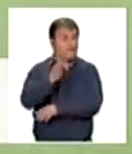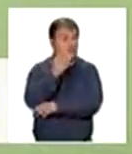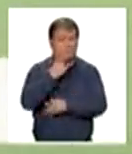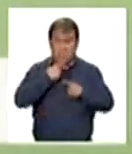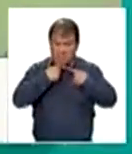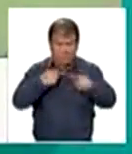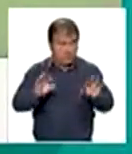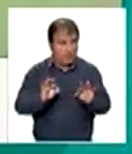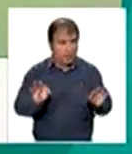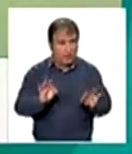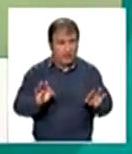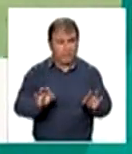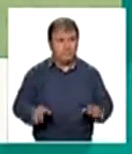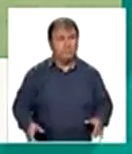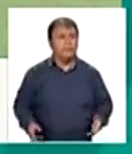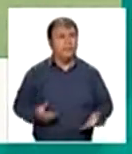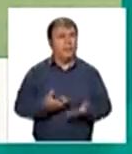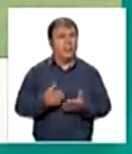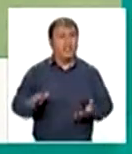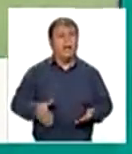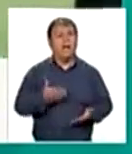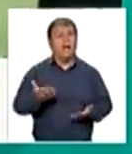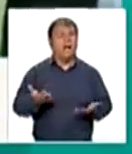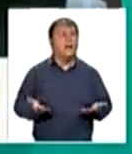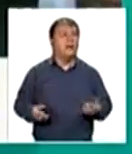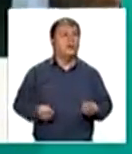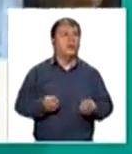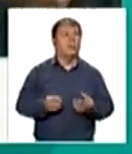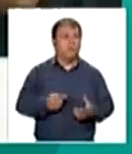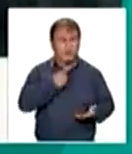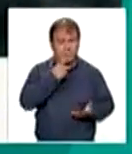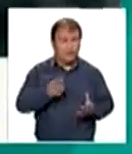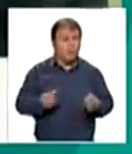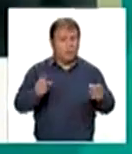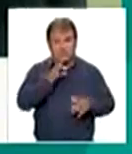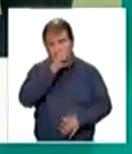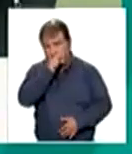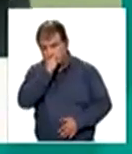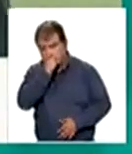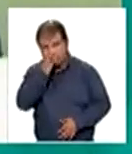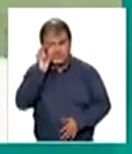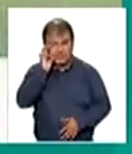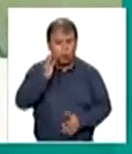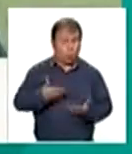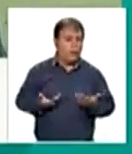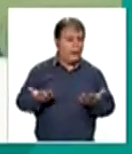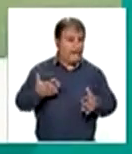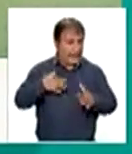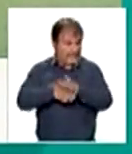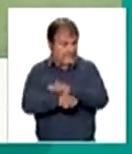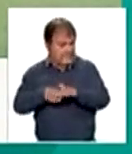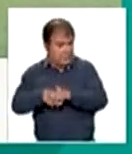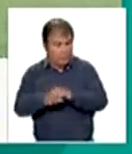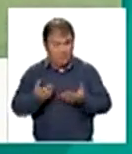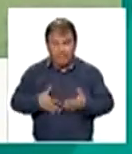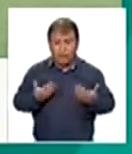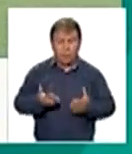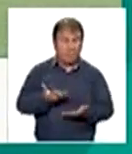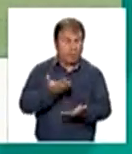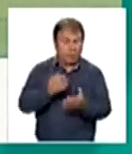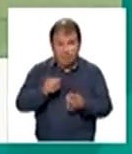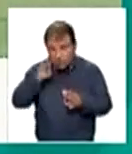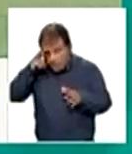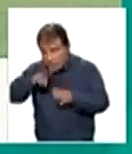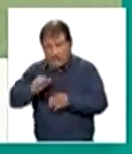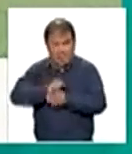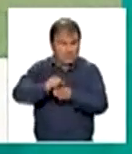no se ha comunicado, no se ha pronunciado al respecto. Existe, como señalaba, mucho hermetismo. No hay acceso hasta el momento para poder ver las prácticas.